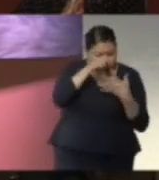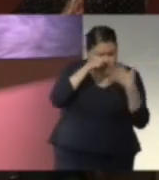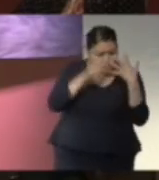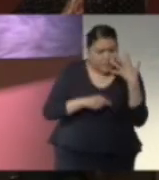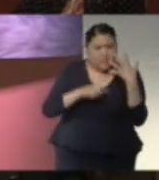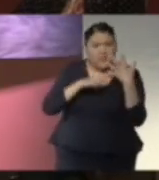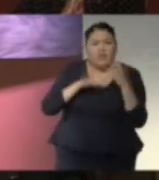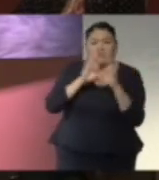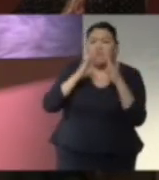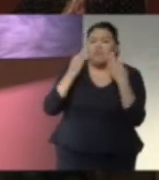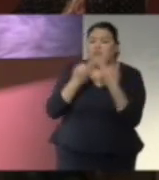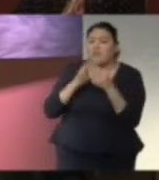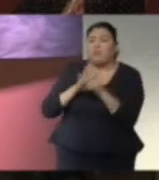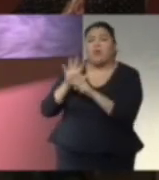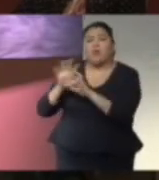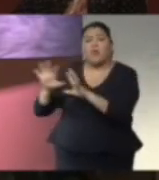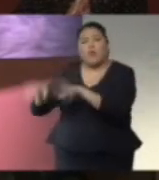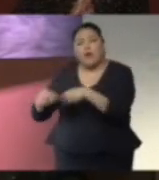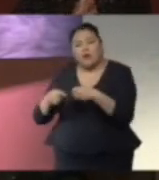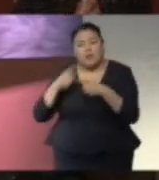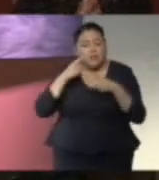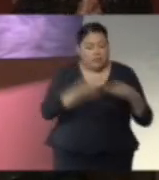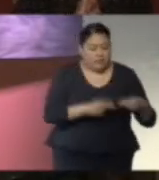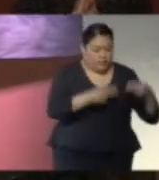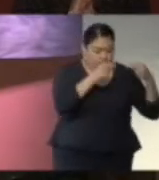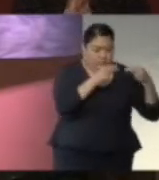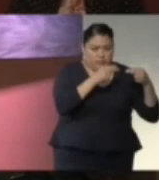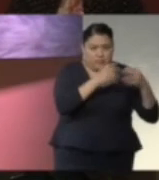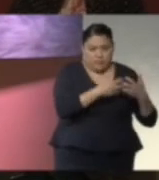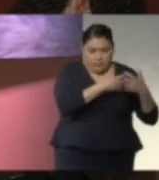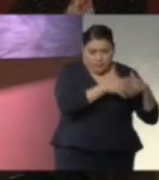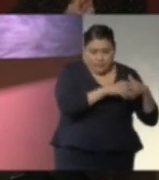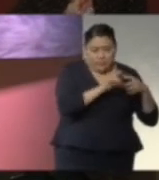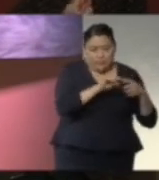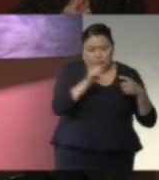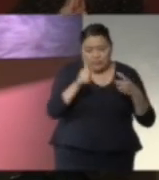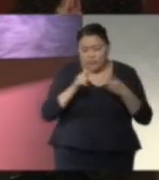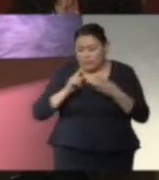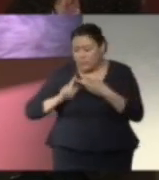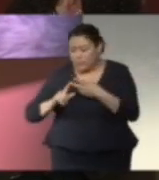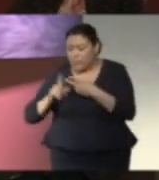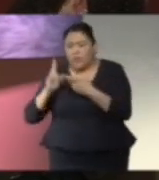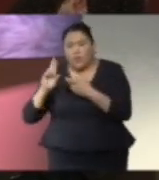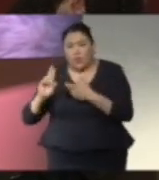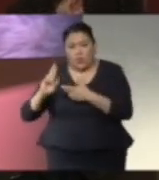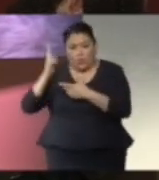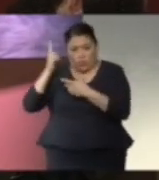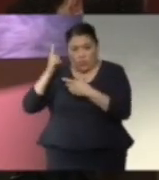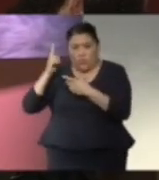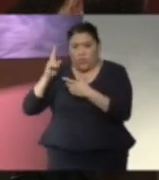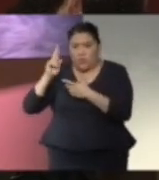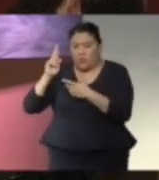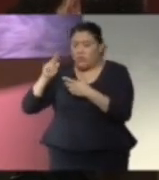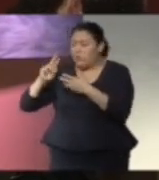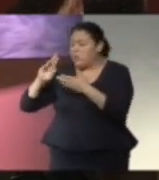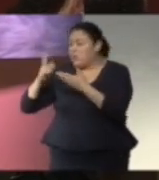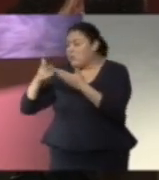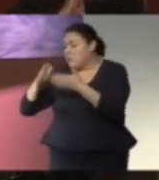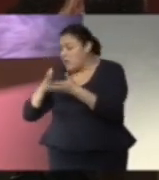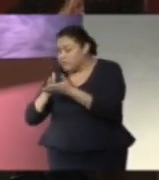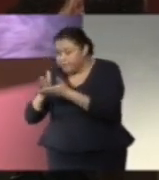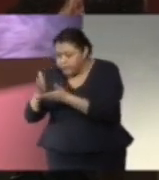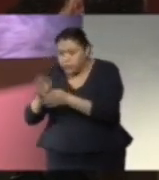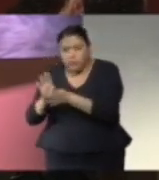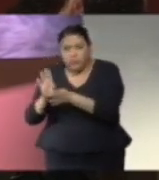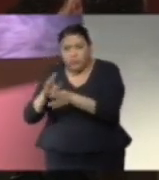las estrategias de las empresas muy de la mano de las universidades para intervenir las comunidades. Y la división de las comunidades es